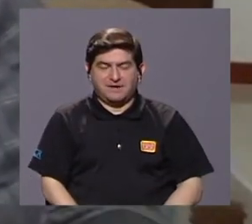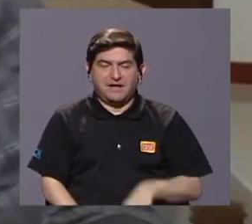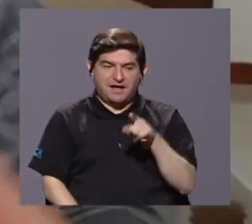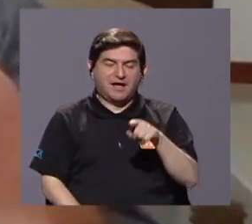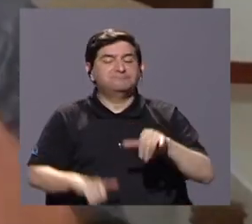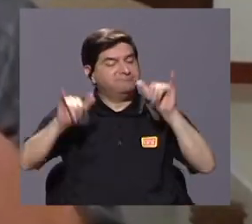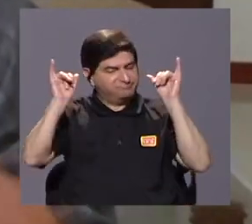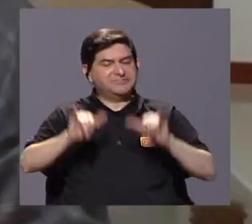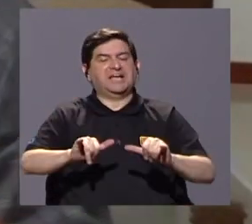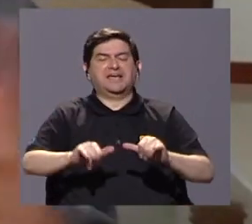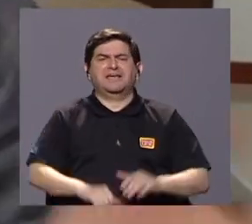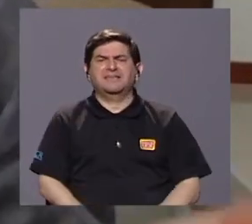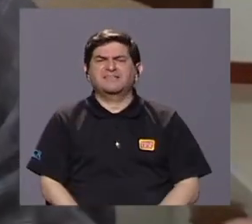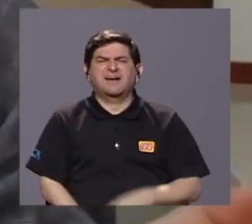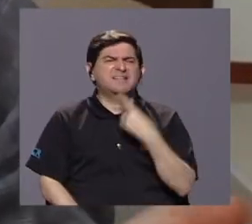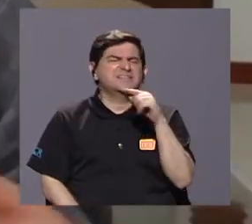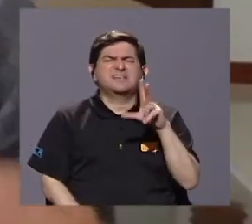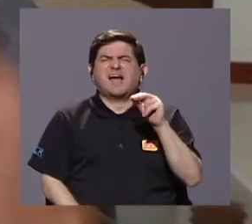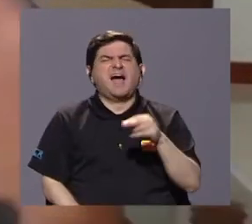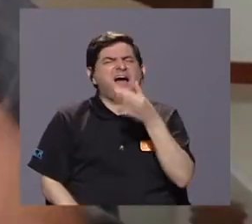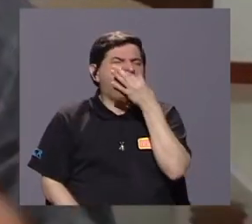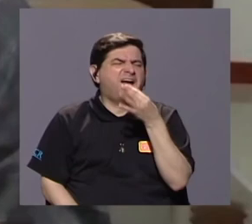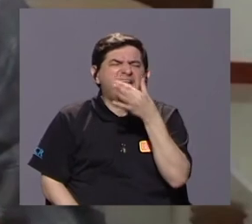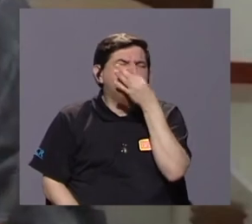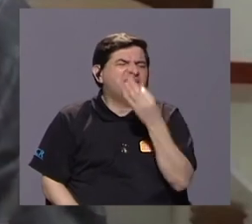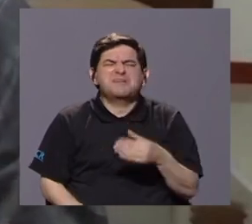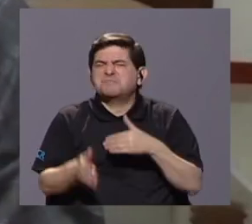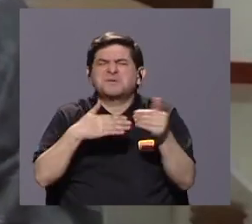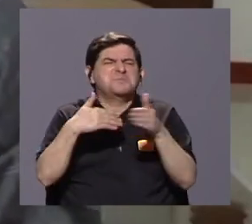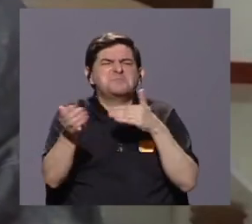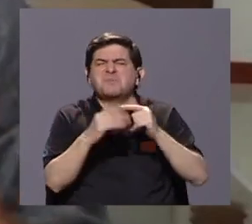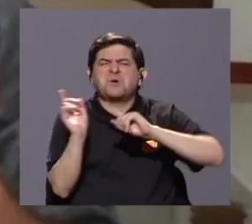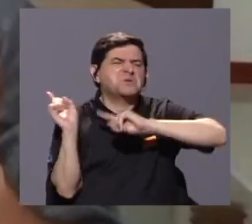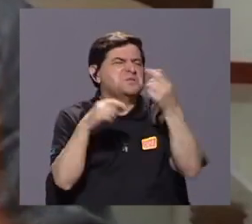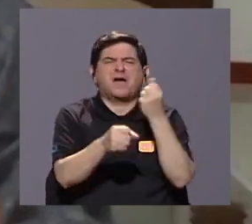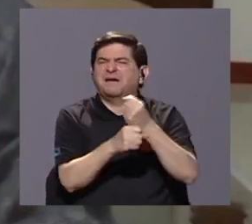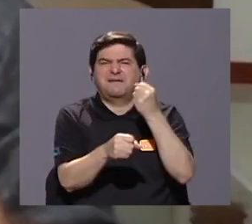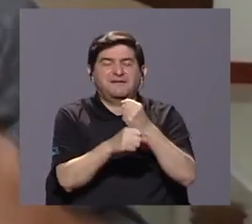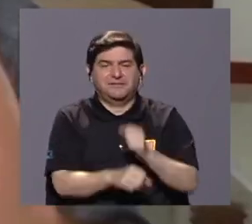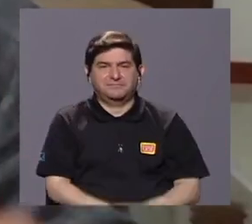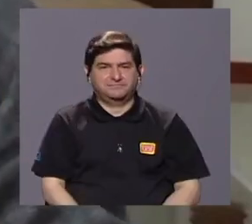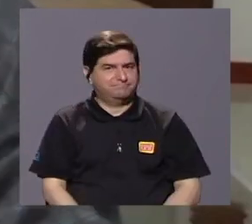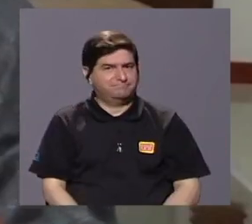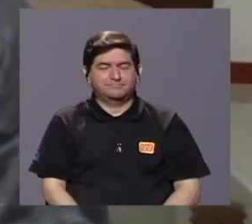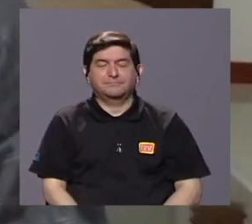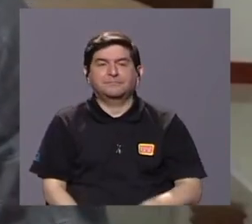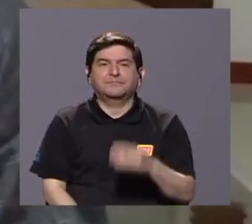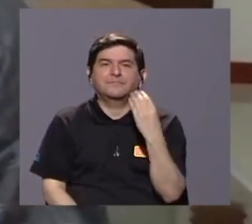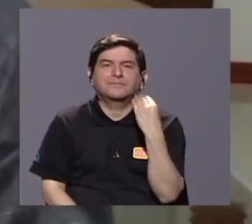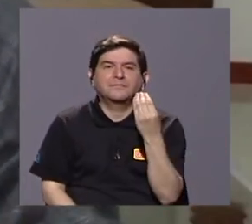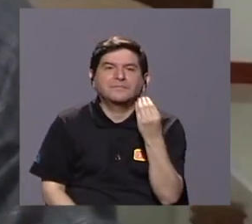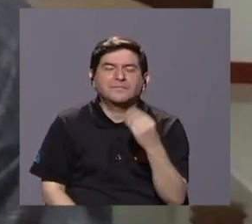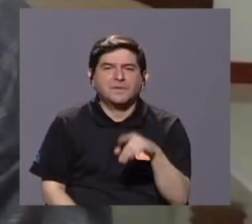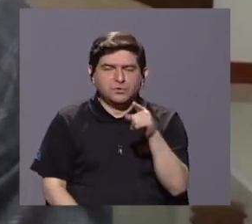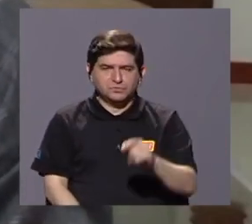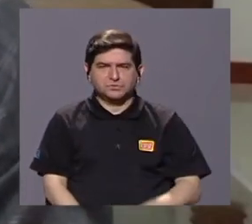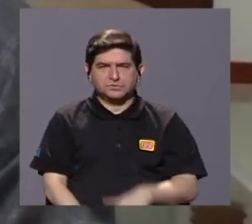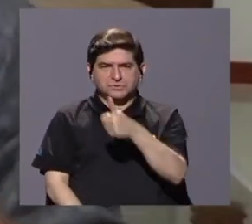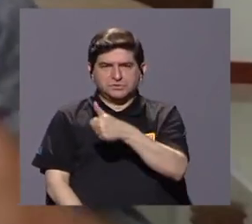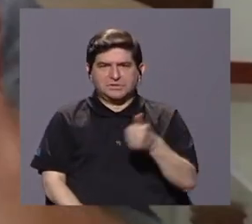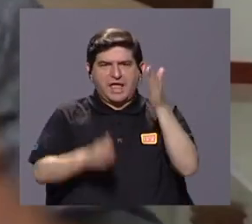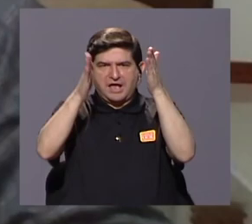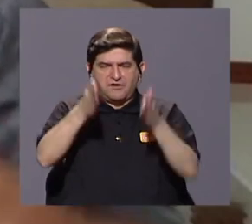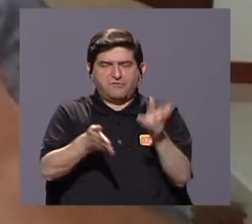para quedarse. Ese cuento de que es una gripe y aún con gripe me voy a trabajar. Gustavo, por Dios, usted que es rector de la